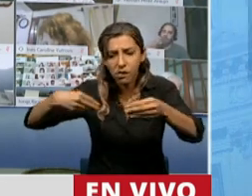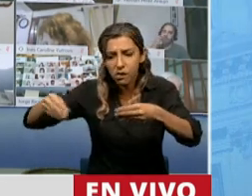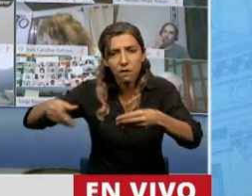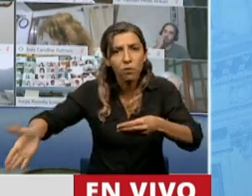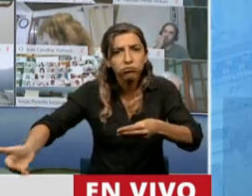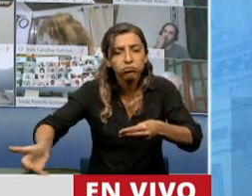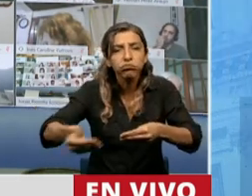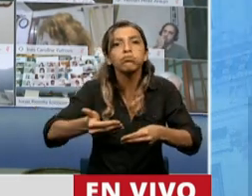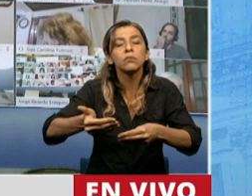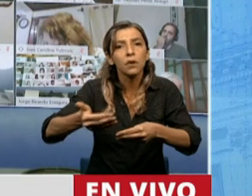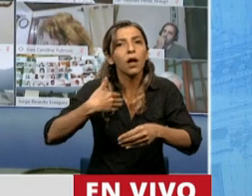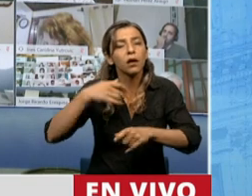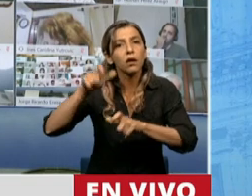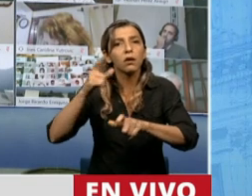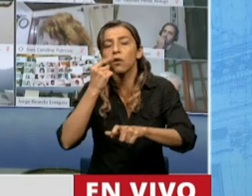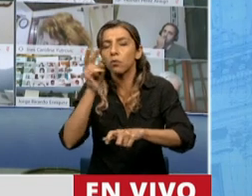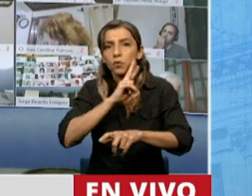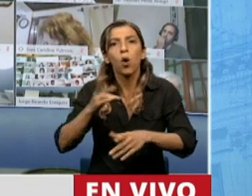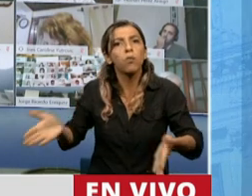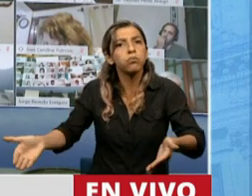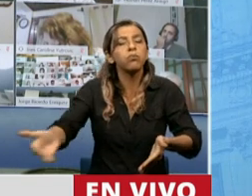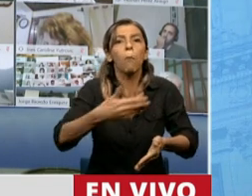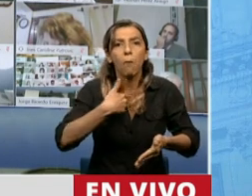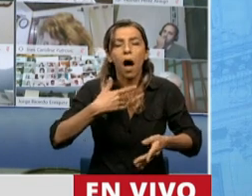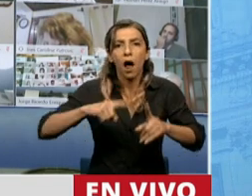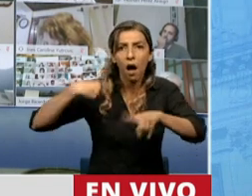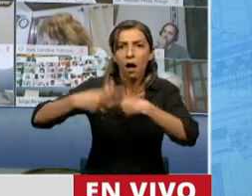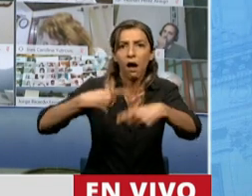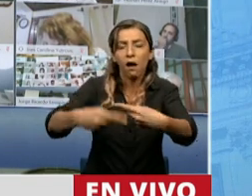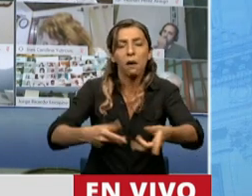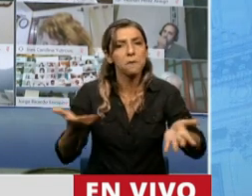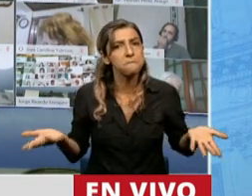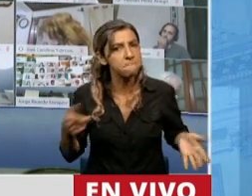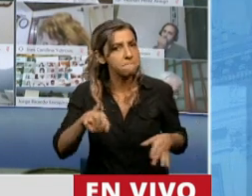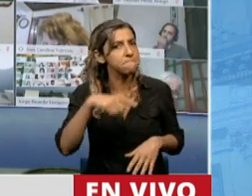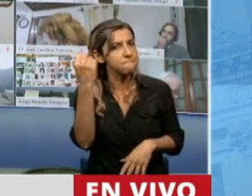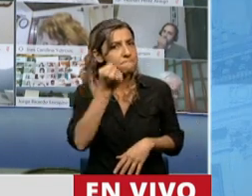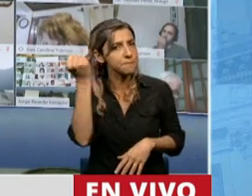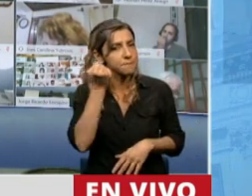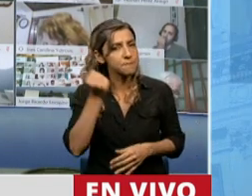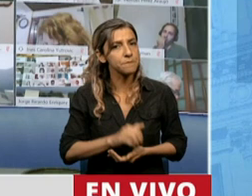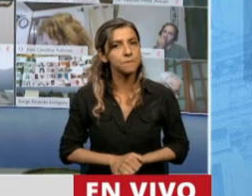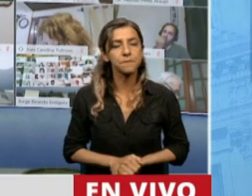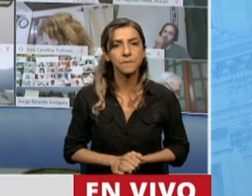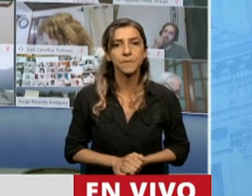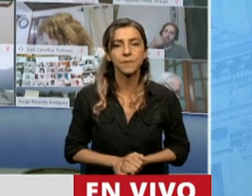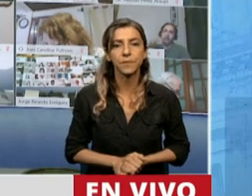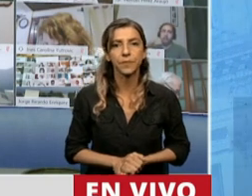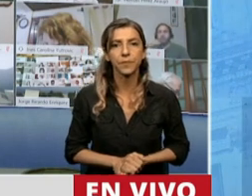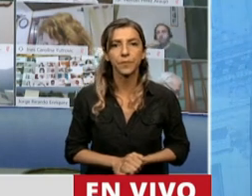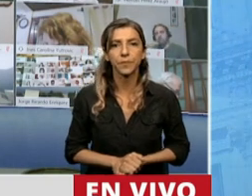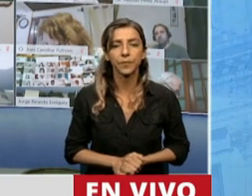ello ese tipo de instrumentos y herramientas también son muy importantes Solo que